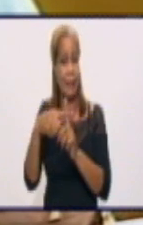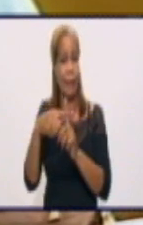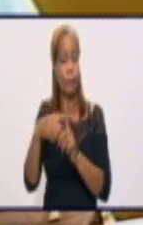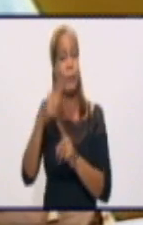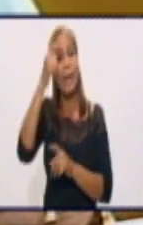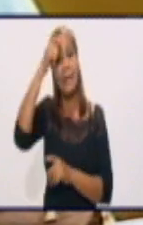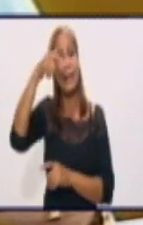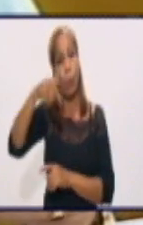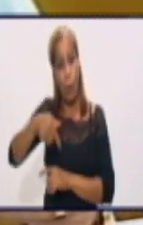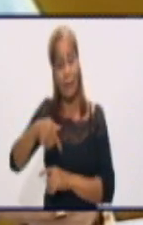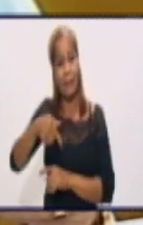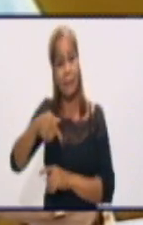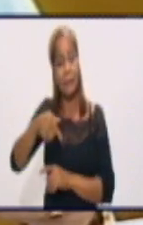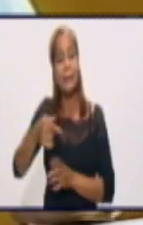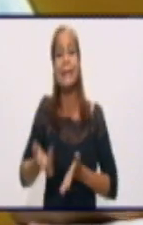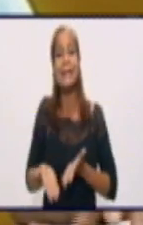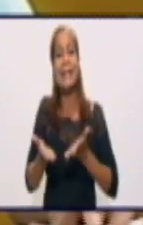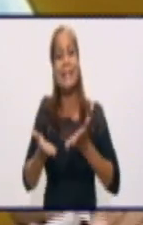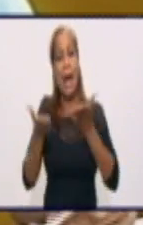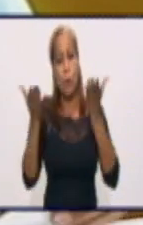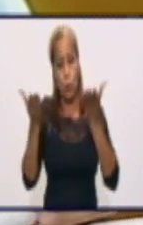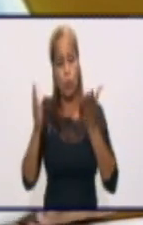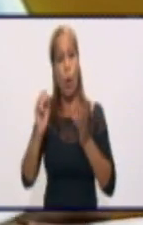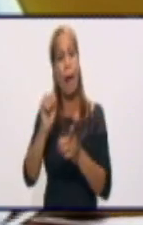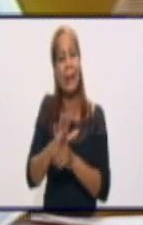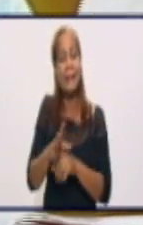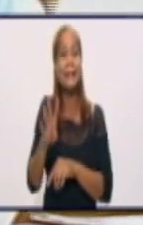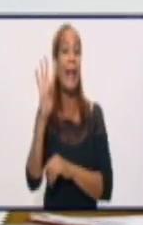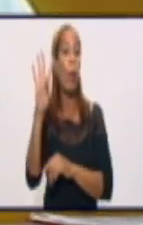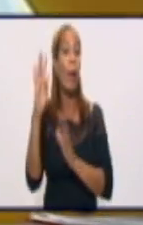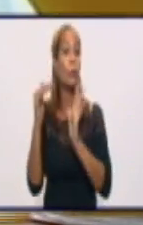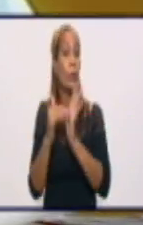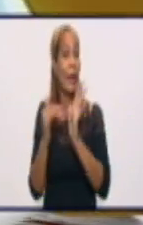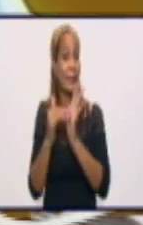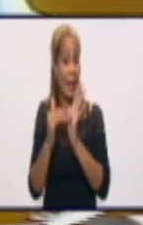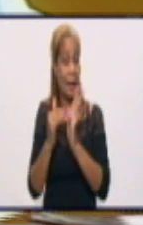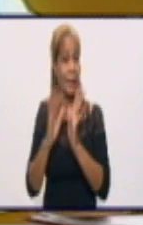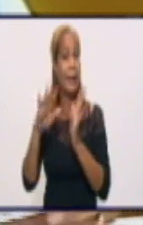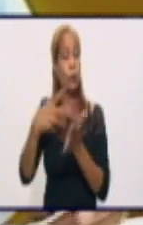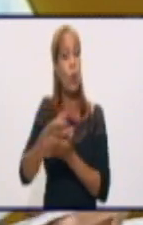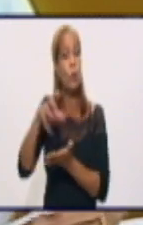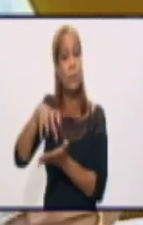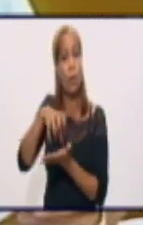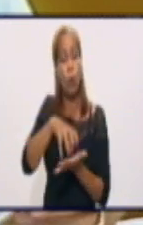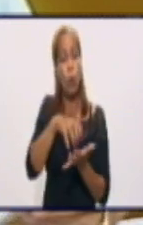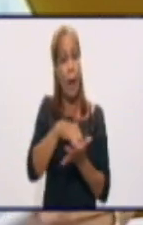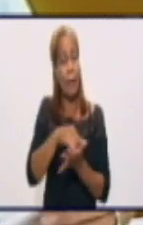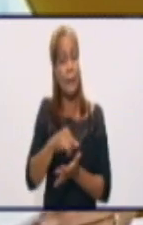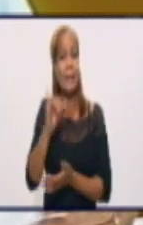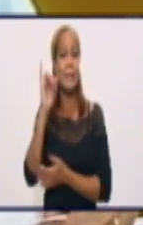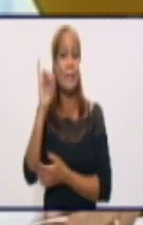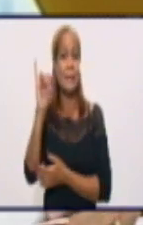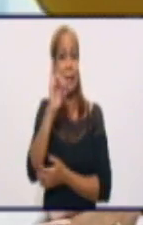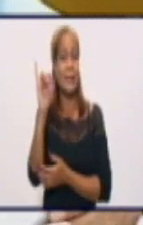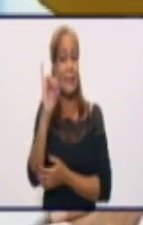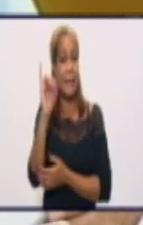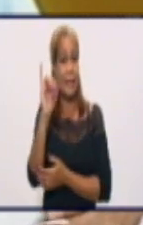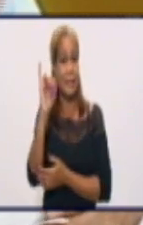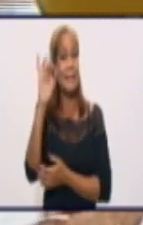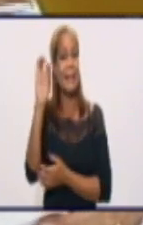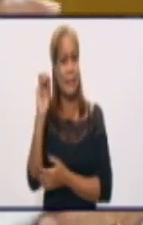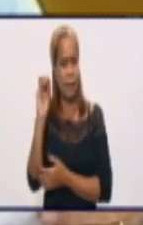circuito shewan y desarrollo a partir de las cuatro serían los circuitos 56 60 que en la parte del río cauto que kout